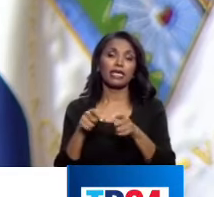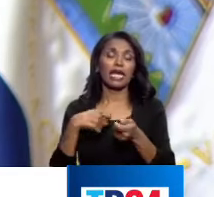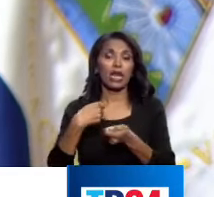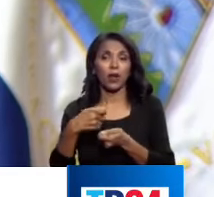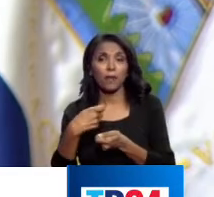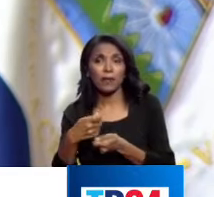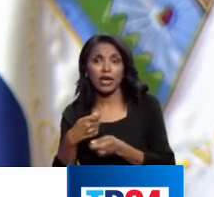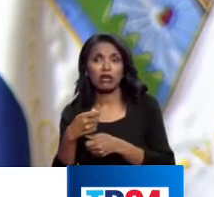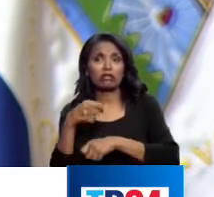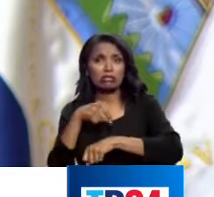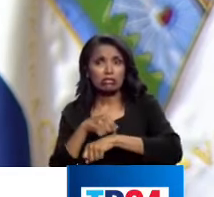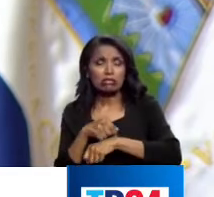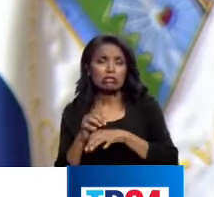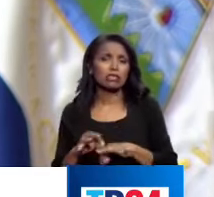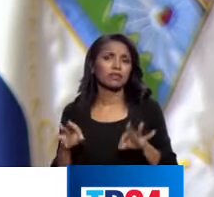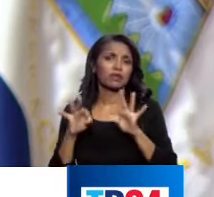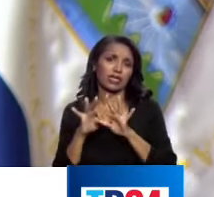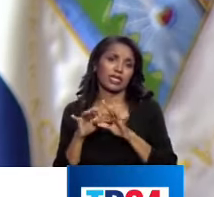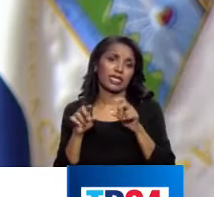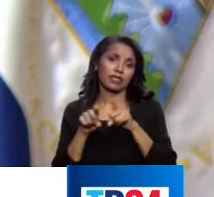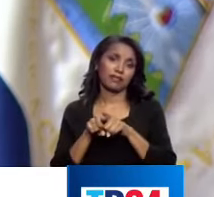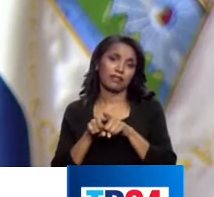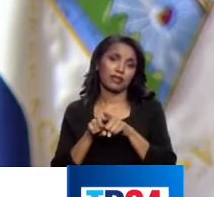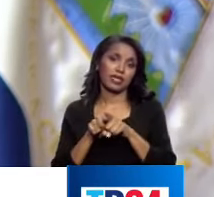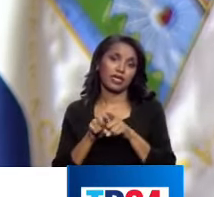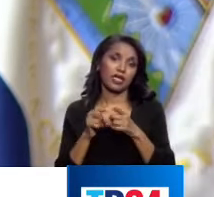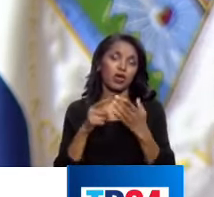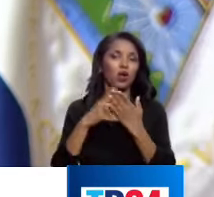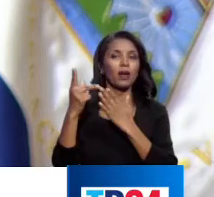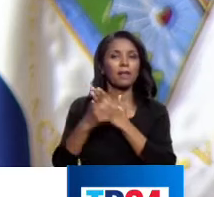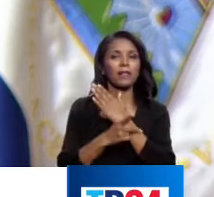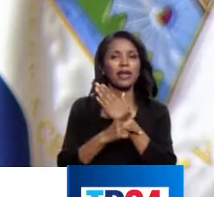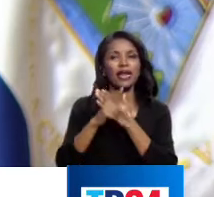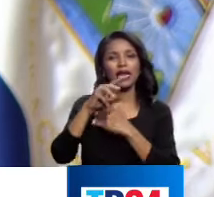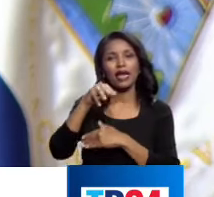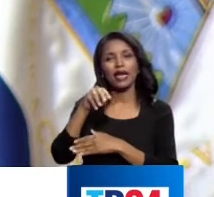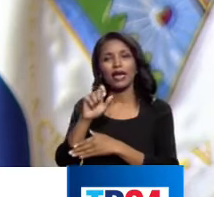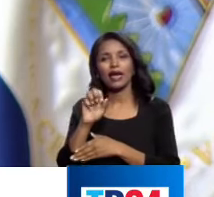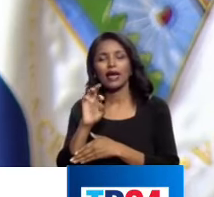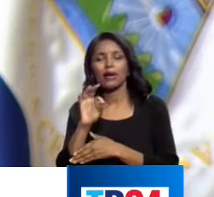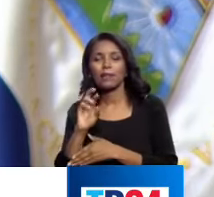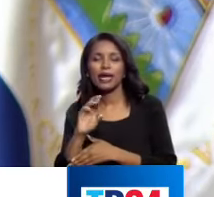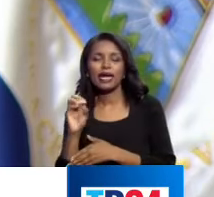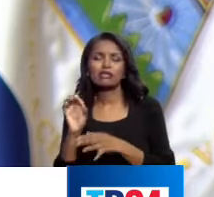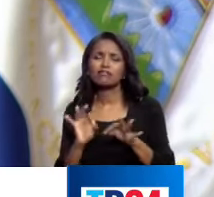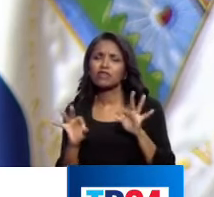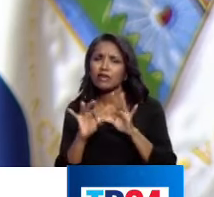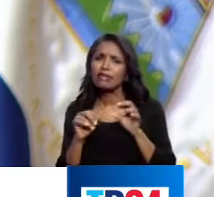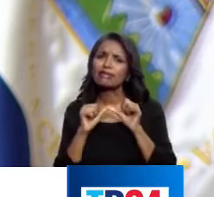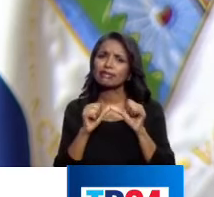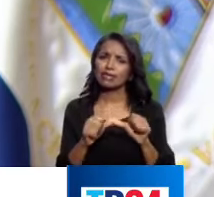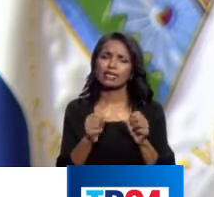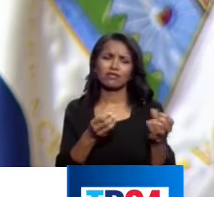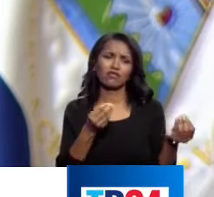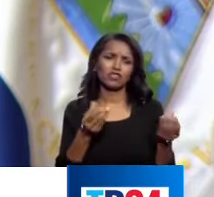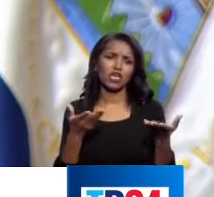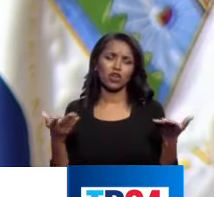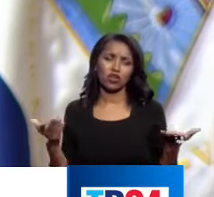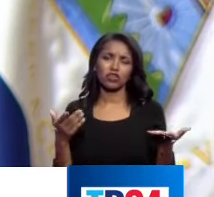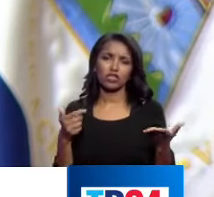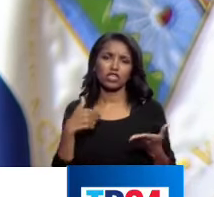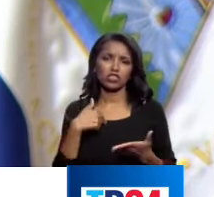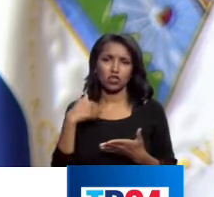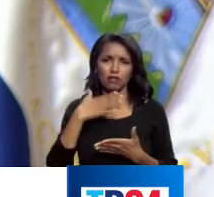hagan a tiempo y que además se cumpla con el plan maestro de turismo sostenible que se ha desarrollado. Eso y muchas otras medidas